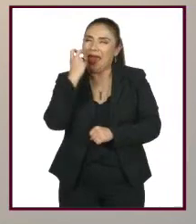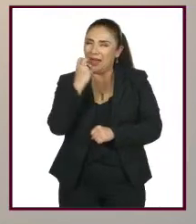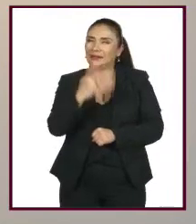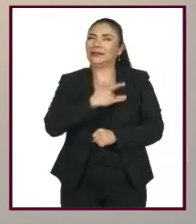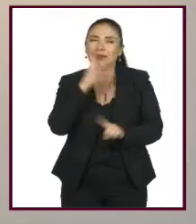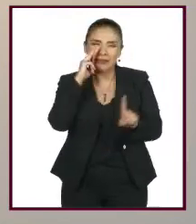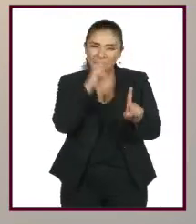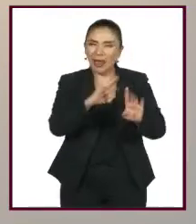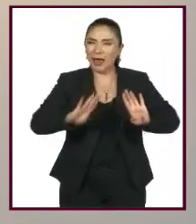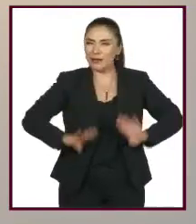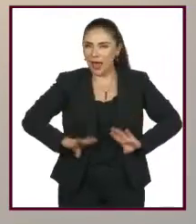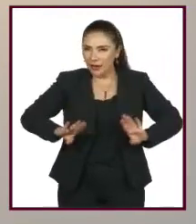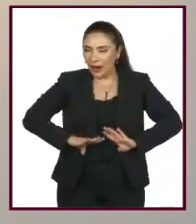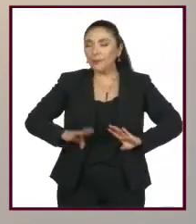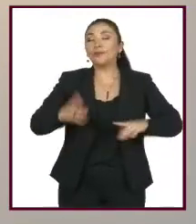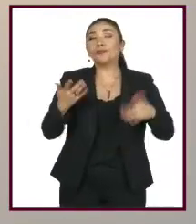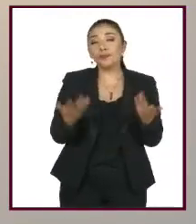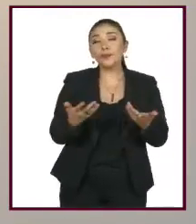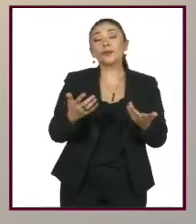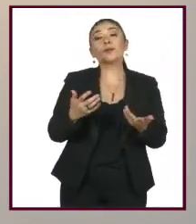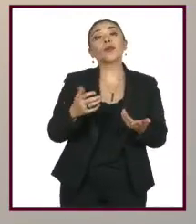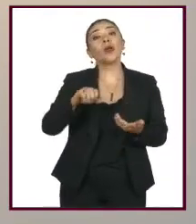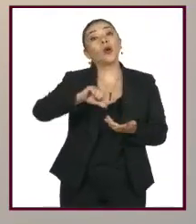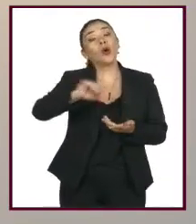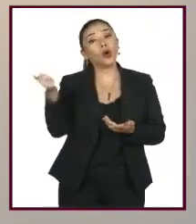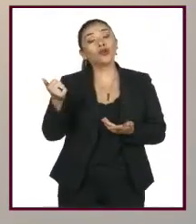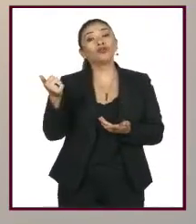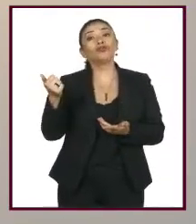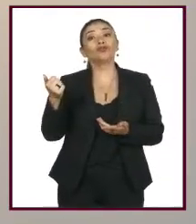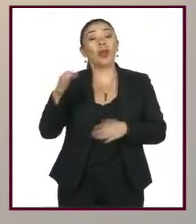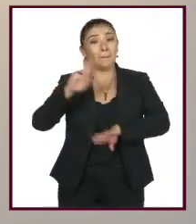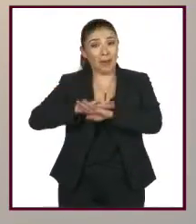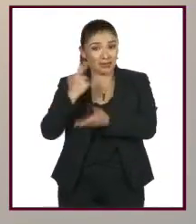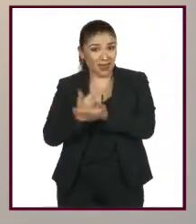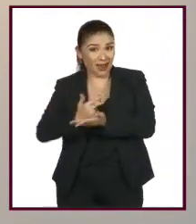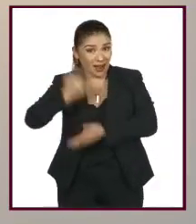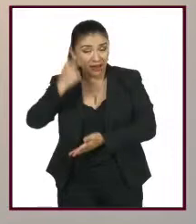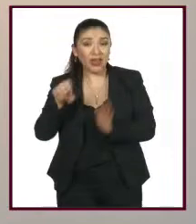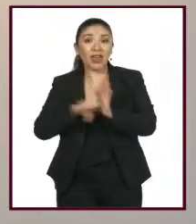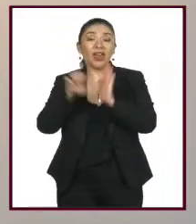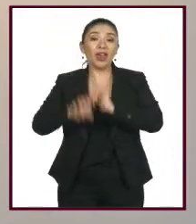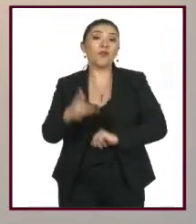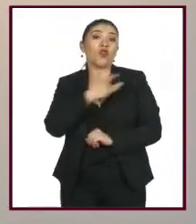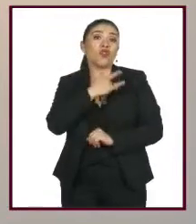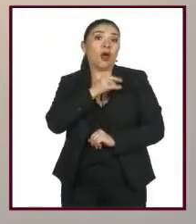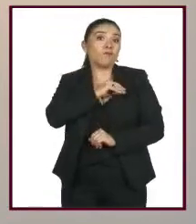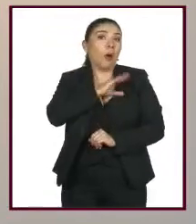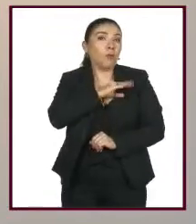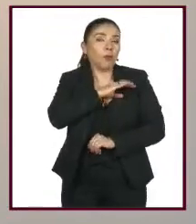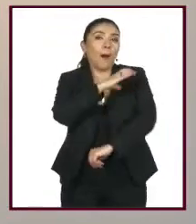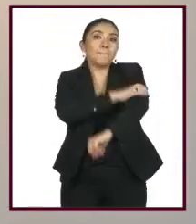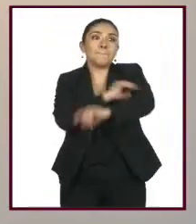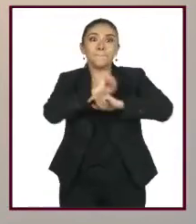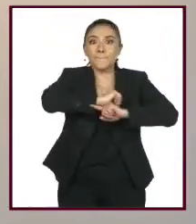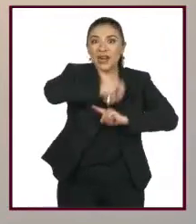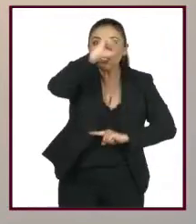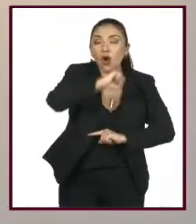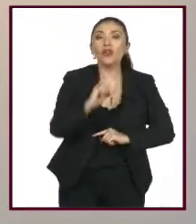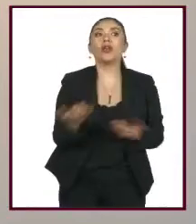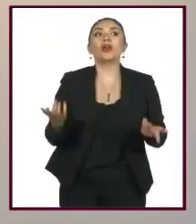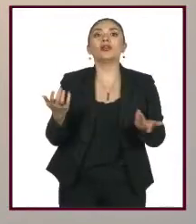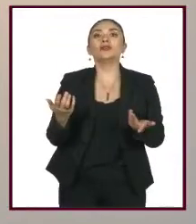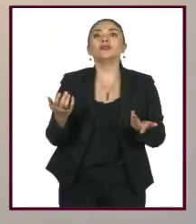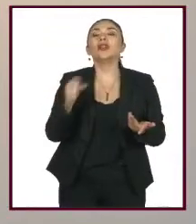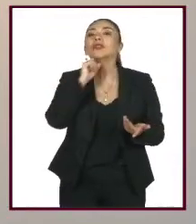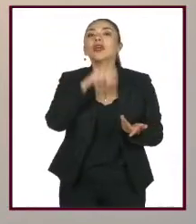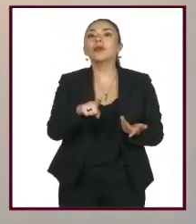principal, y dentro de los efectos secundarios más graves, pues las taquicardias, las crisis hipertensivas, las crisis